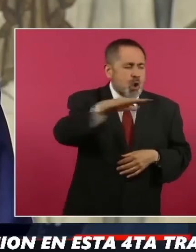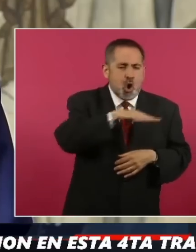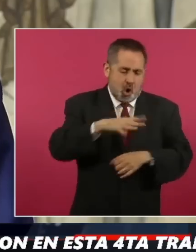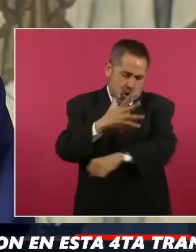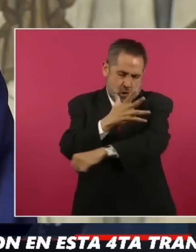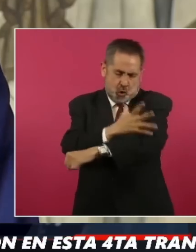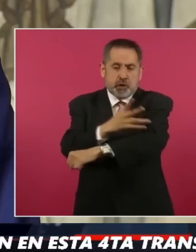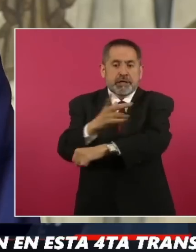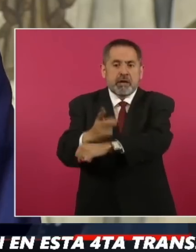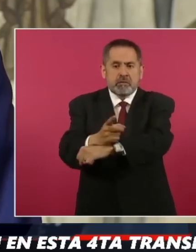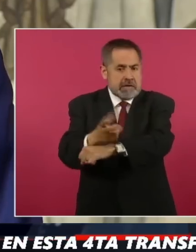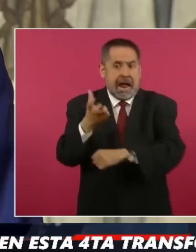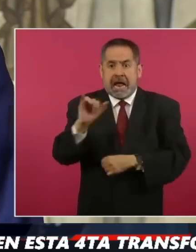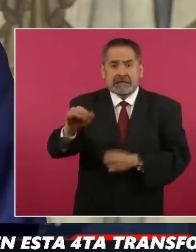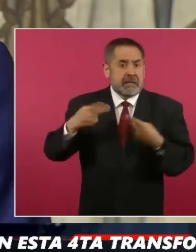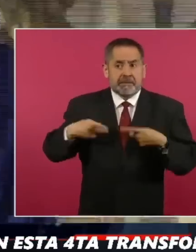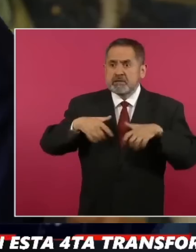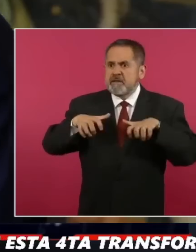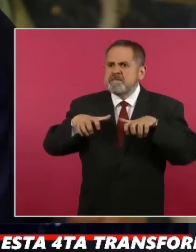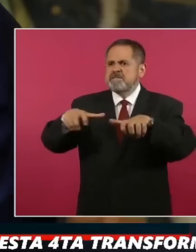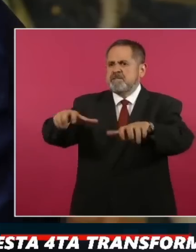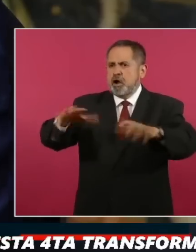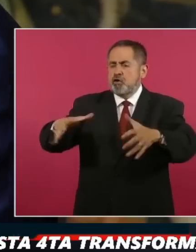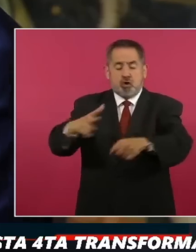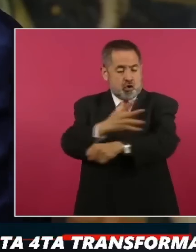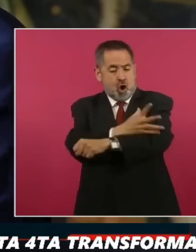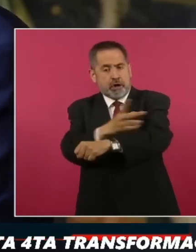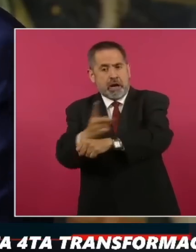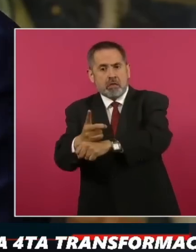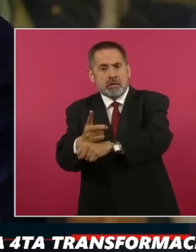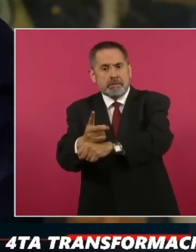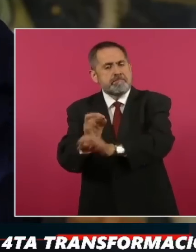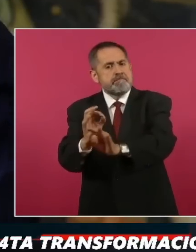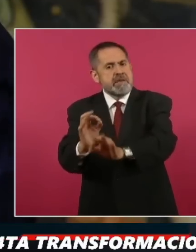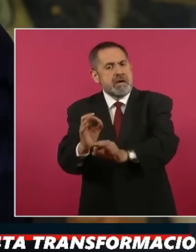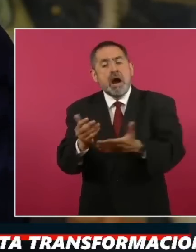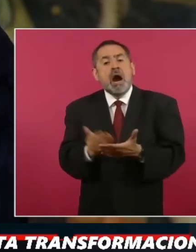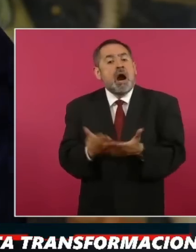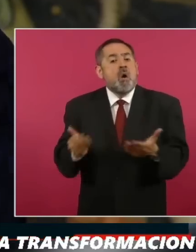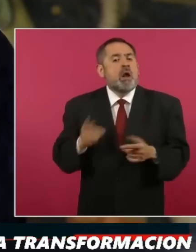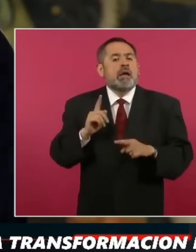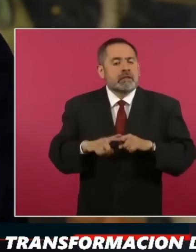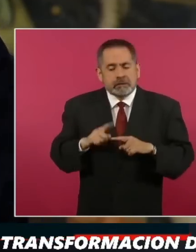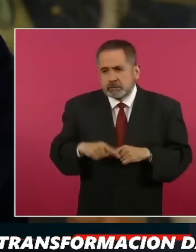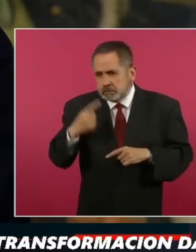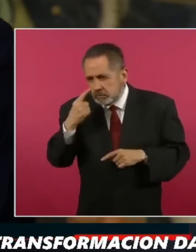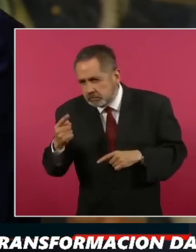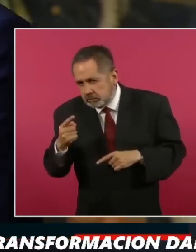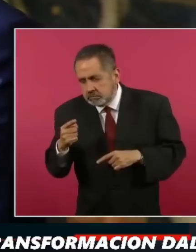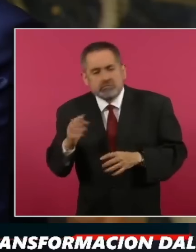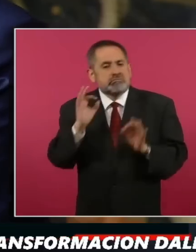de su pueblo. Y ahora más que nunca está